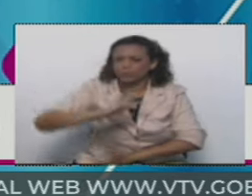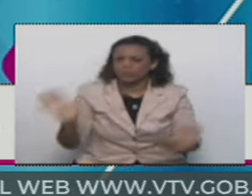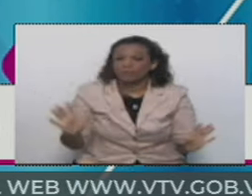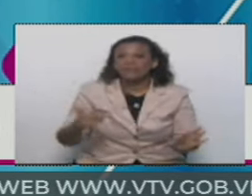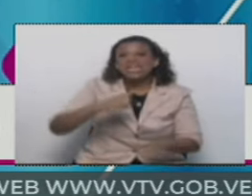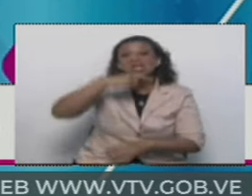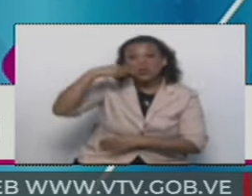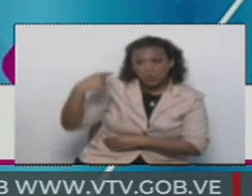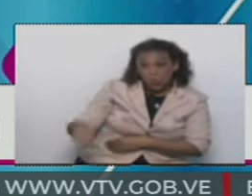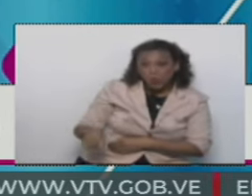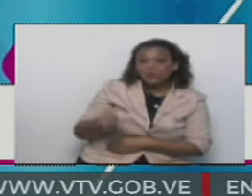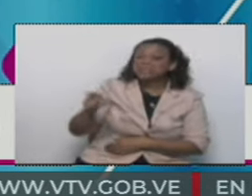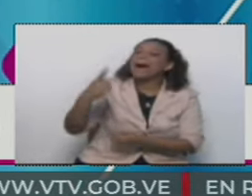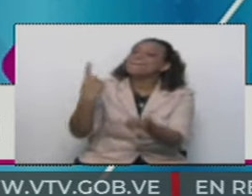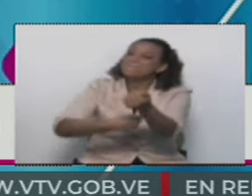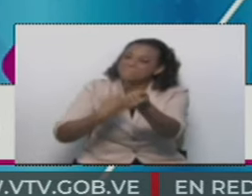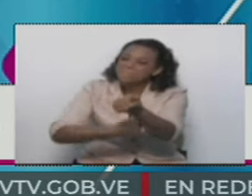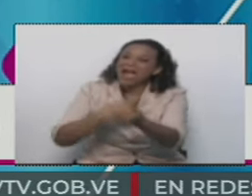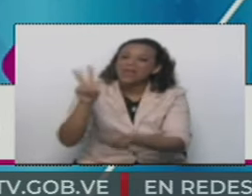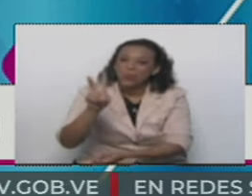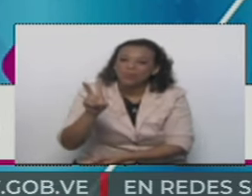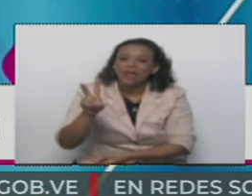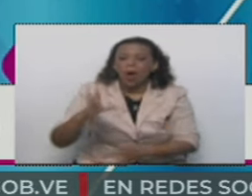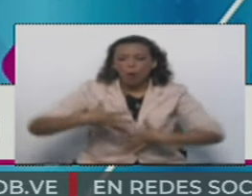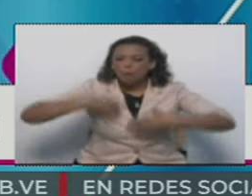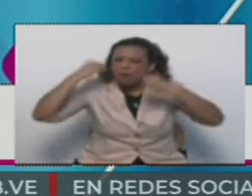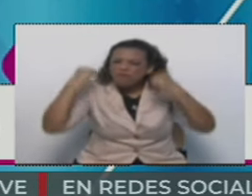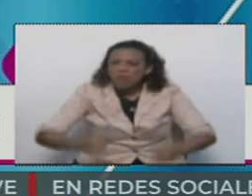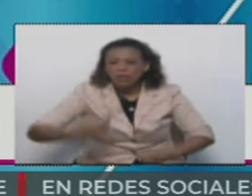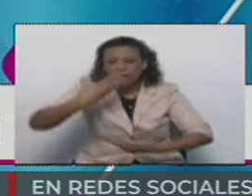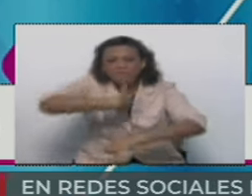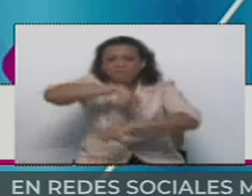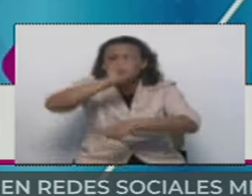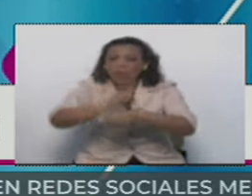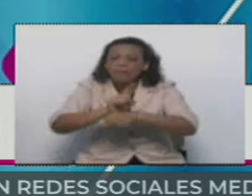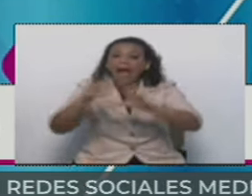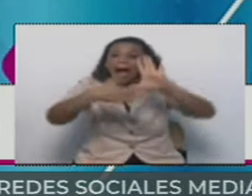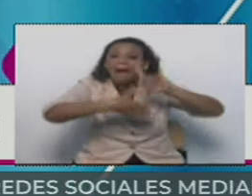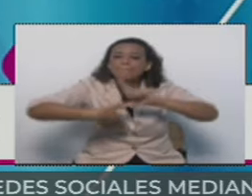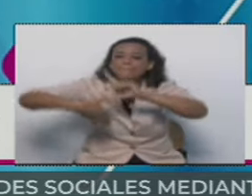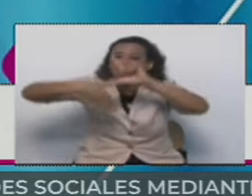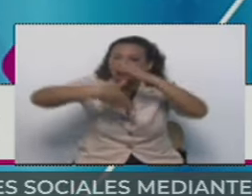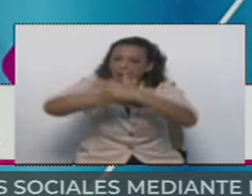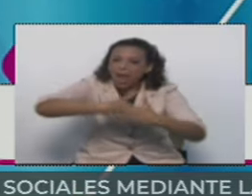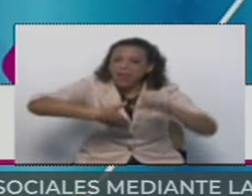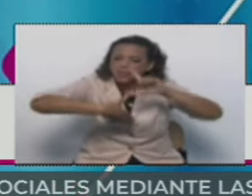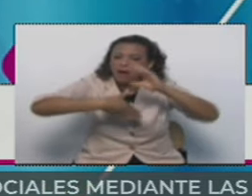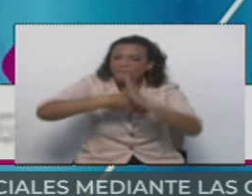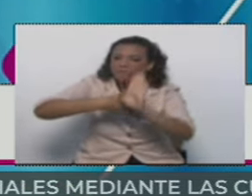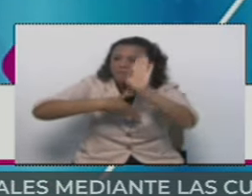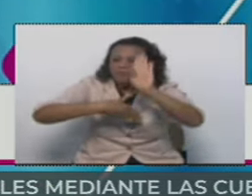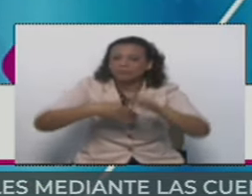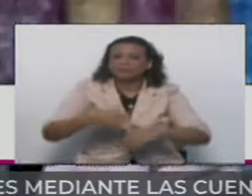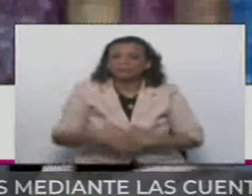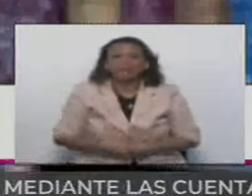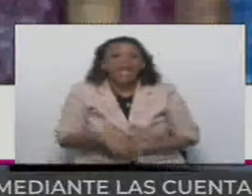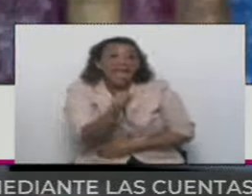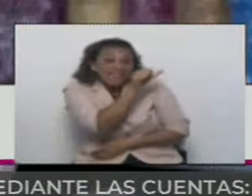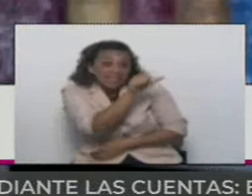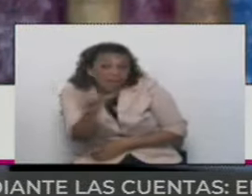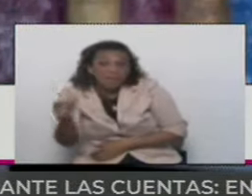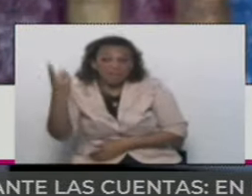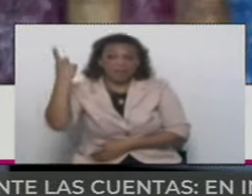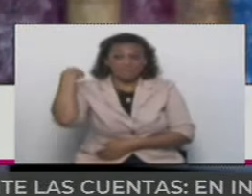cuenta con Venezuela como fuerza fundamental de América Latina. Presidente, esta semana que pasó